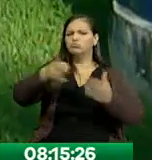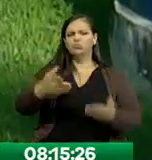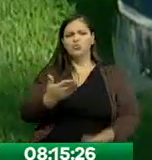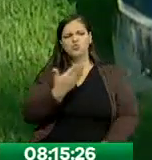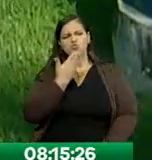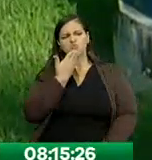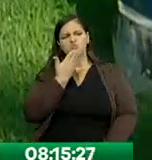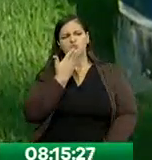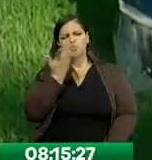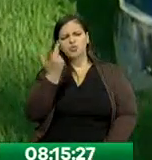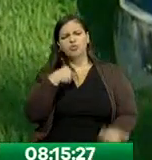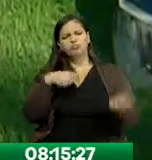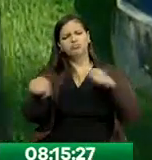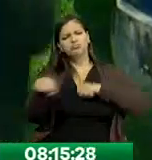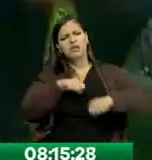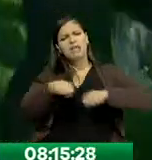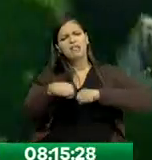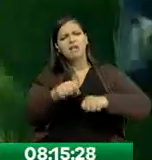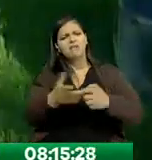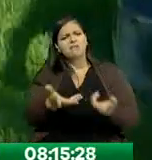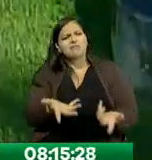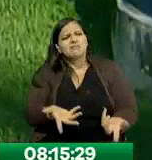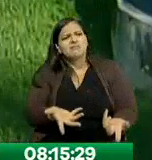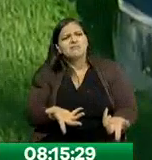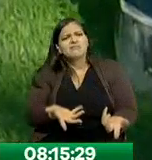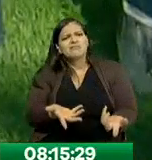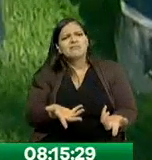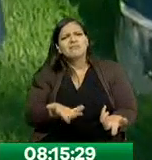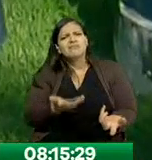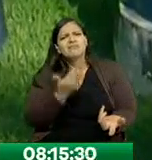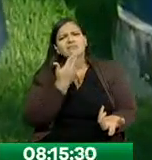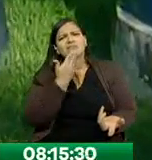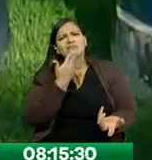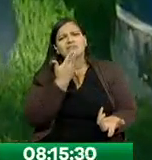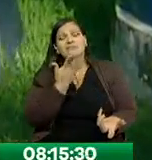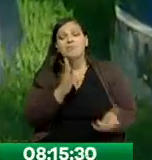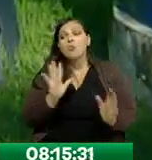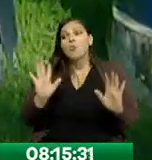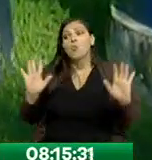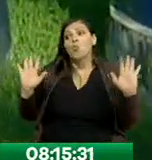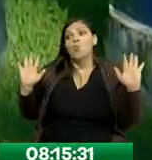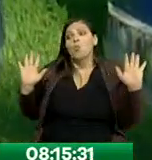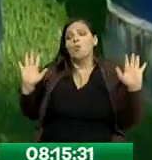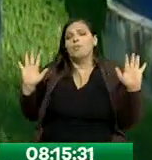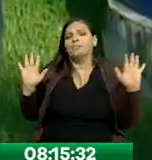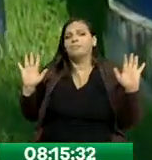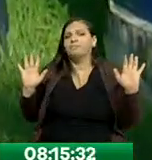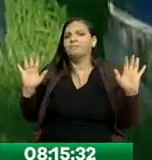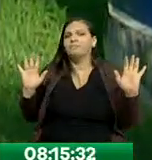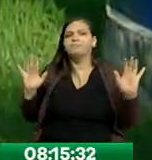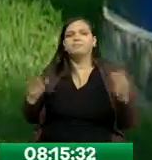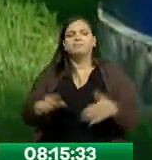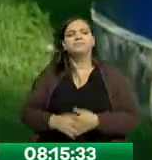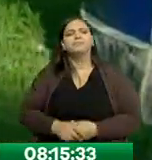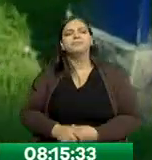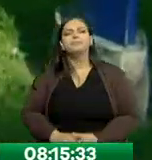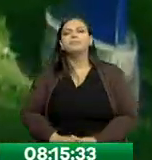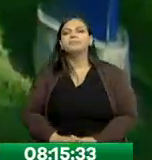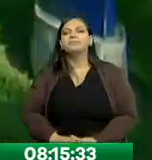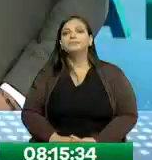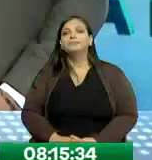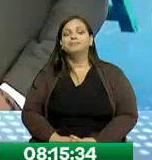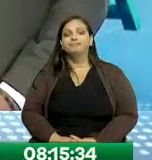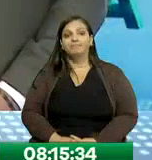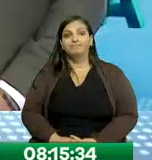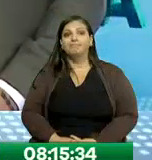le han dado, me dice, en la facturación. Ya, don Hipólito, muchas gracias. ¿Eh? Dios lo bendiga. Muchas gracias. Igual, don Hipólito, muchas gracias. ¿Se dan cuenta que se están burlando de la